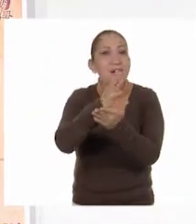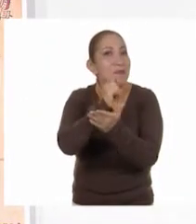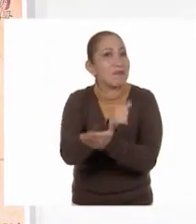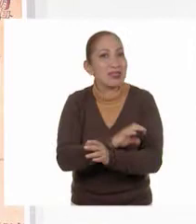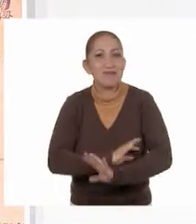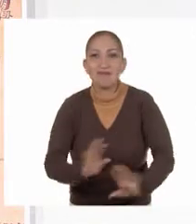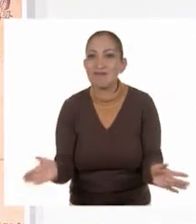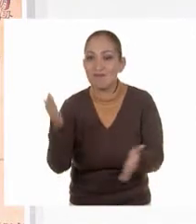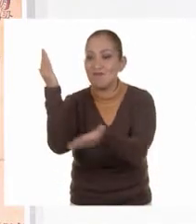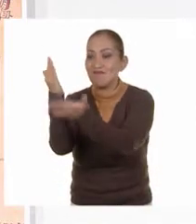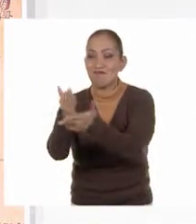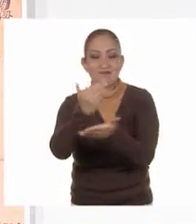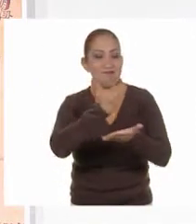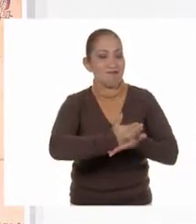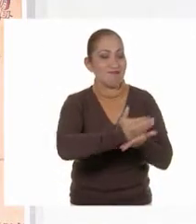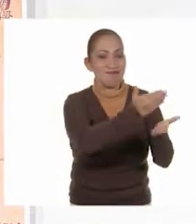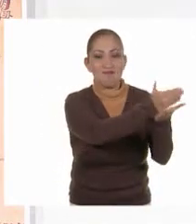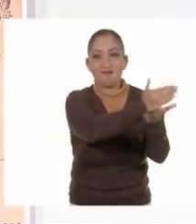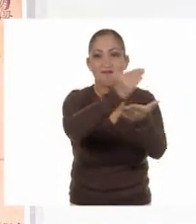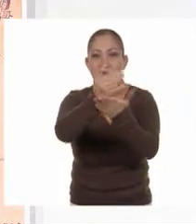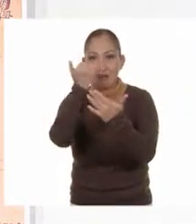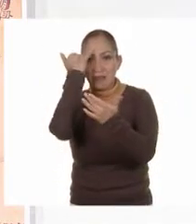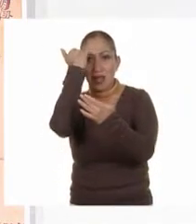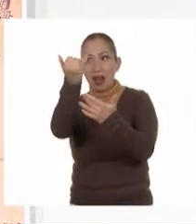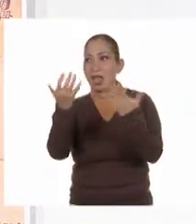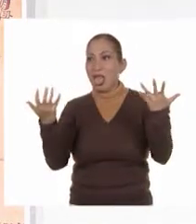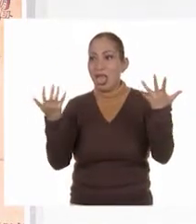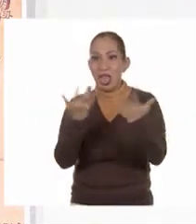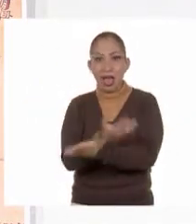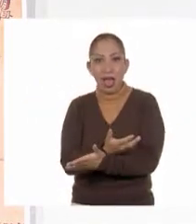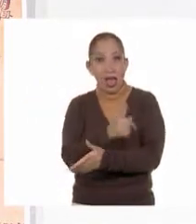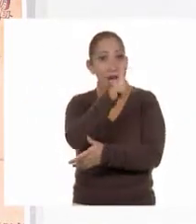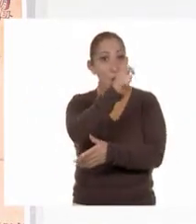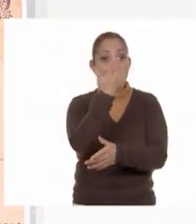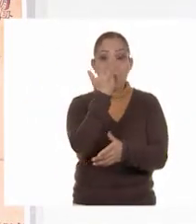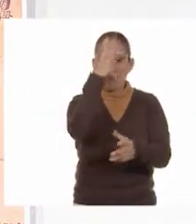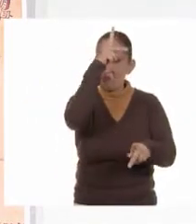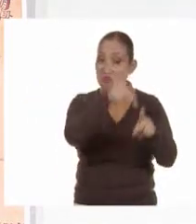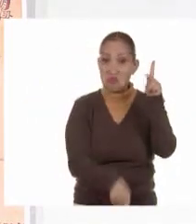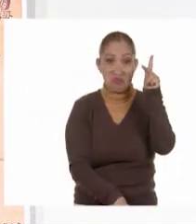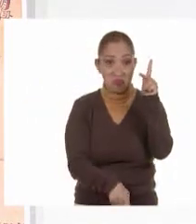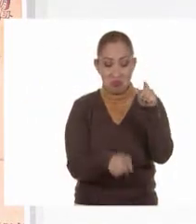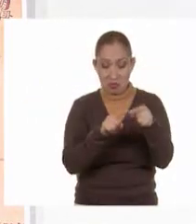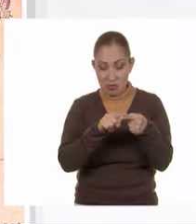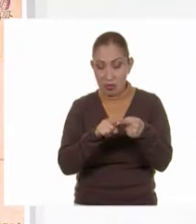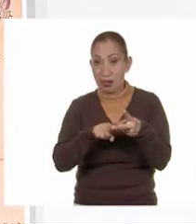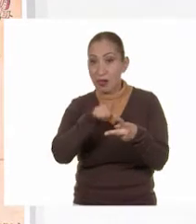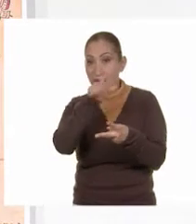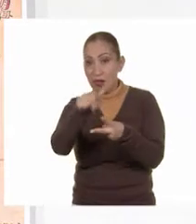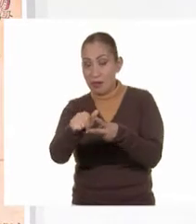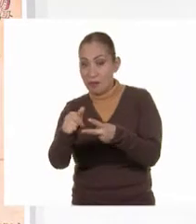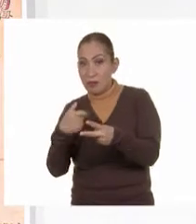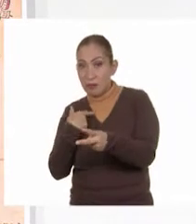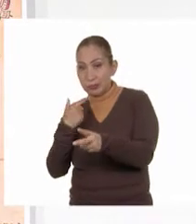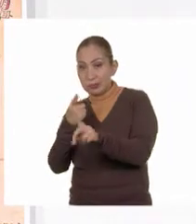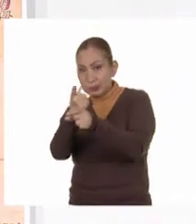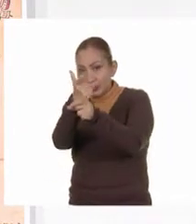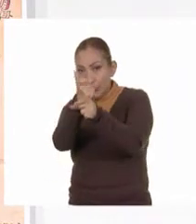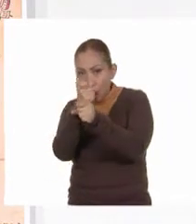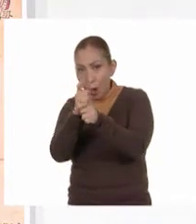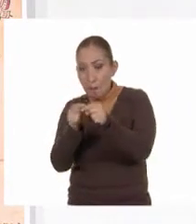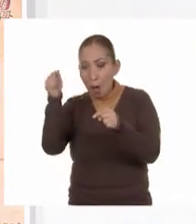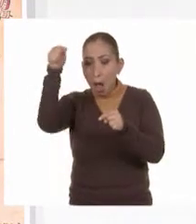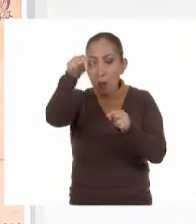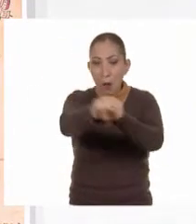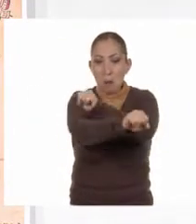podía entrar. Entonces, te podrás imaginar que cortaron el agua, eran constantemente atacados por los